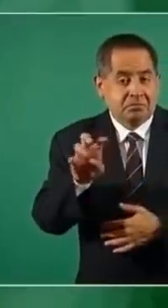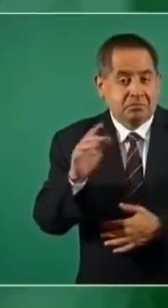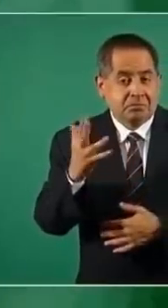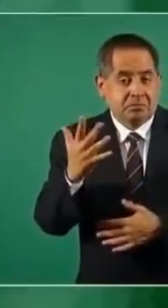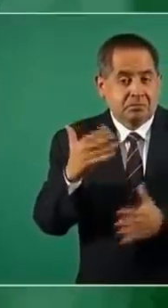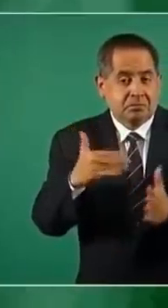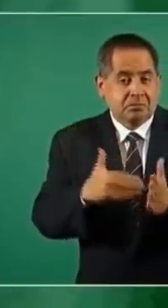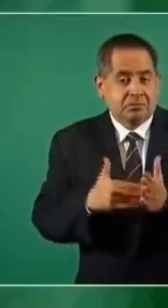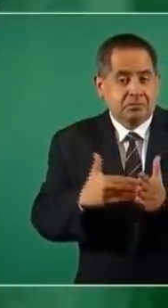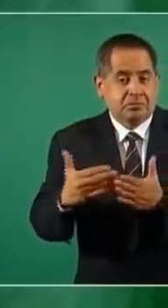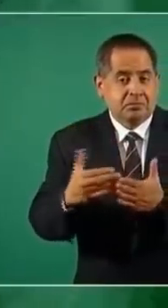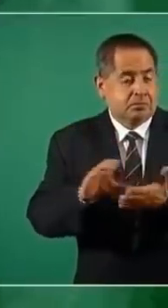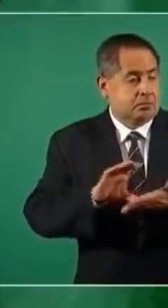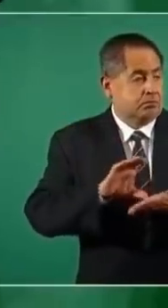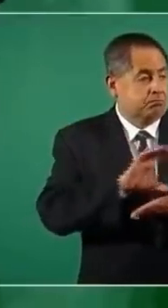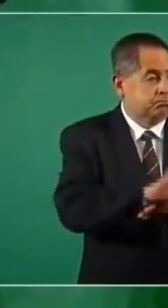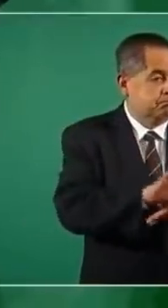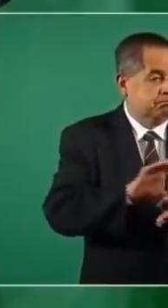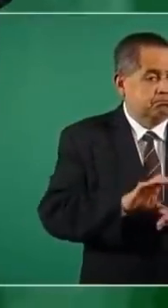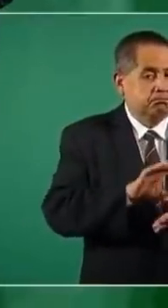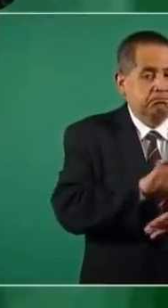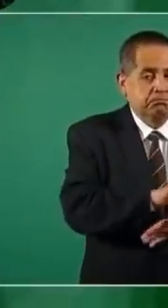1.450 millones.